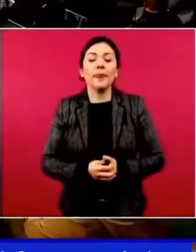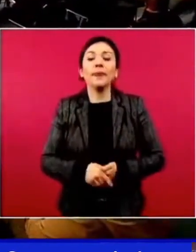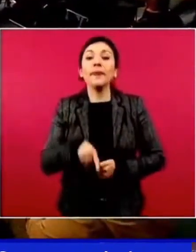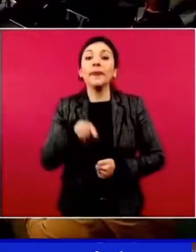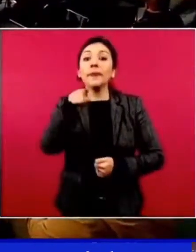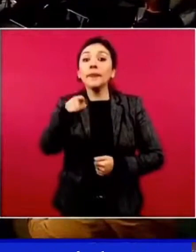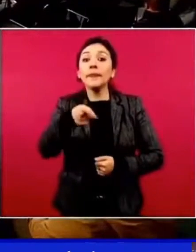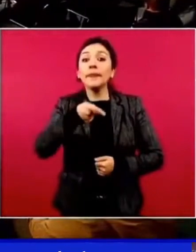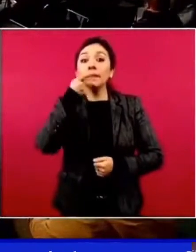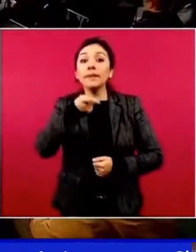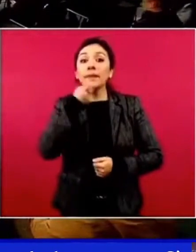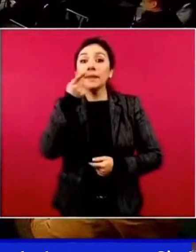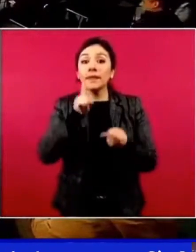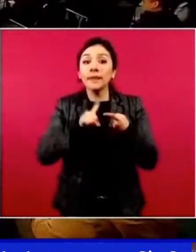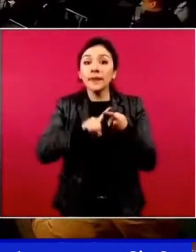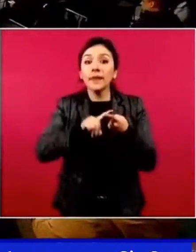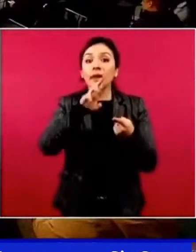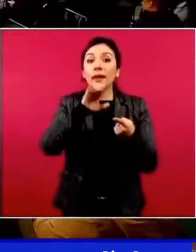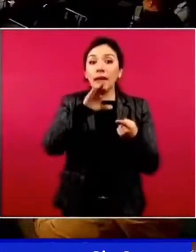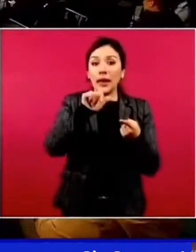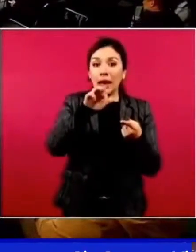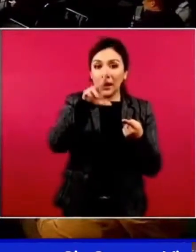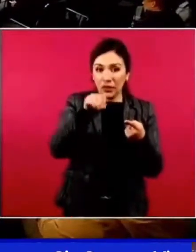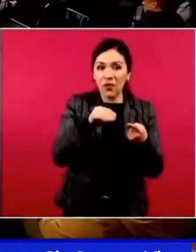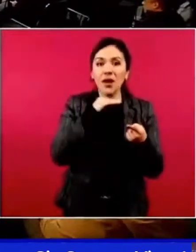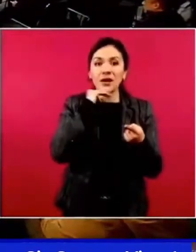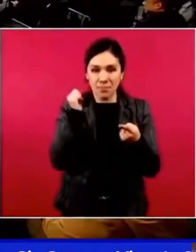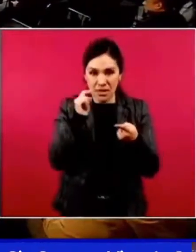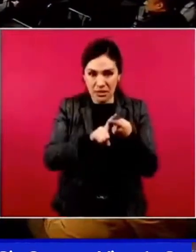Dijiste Ricardo Alemán,